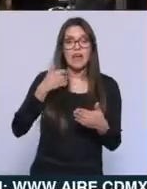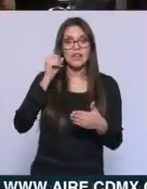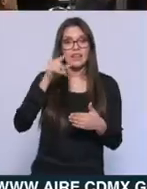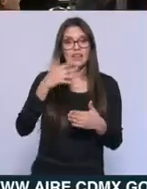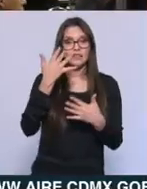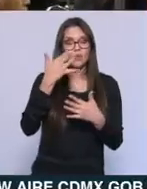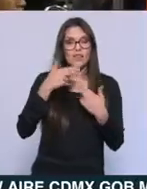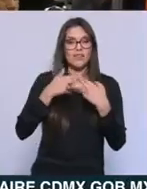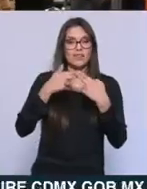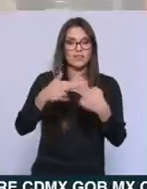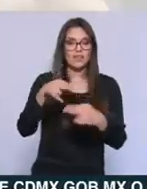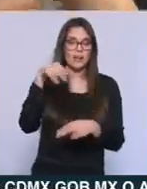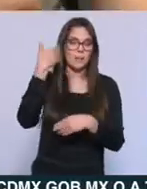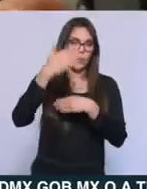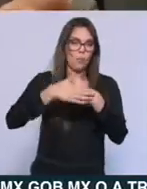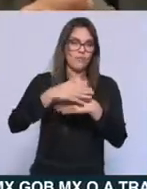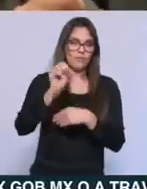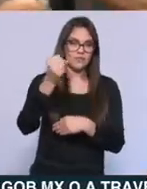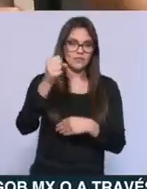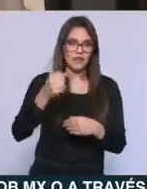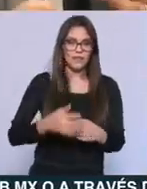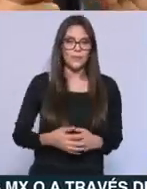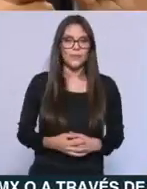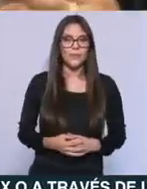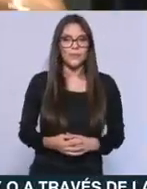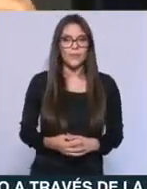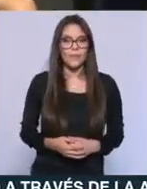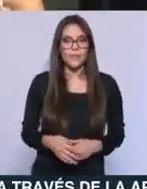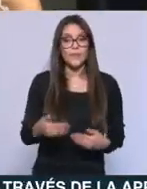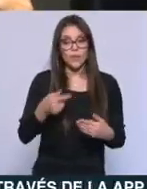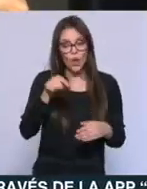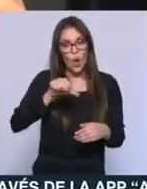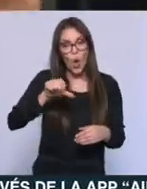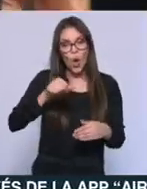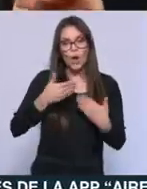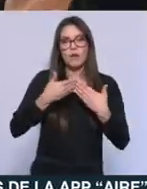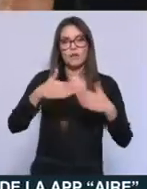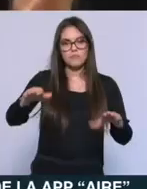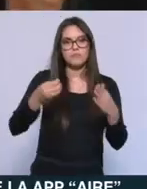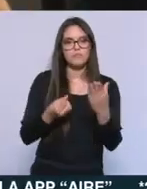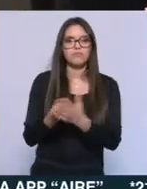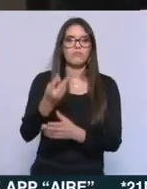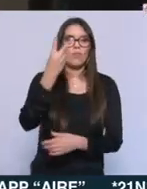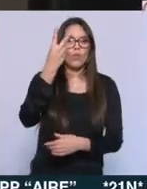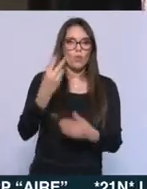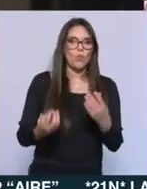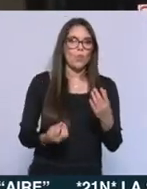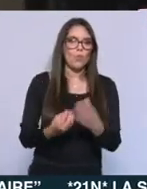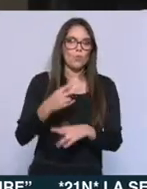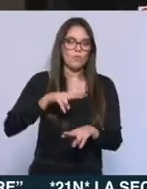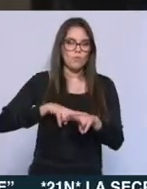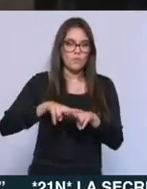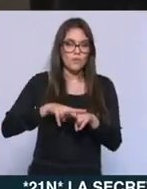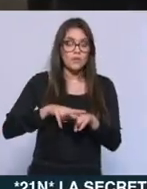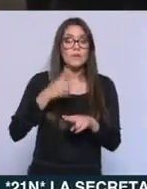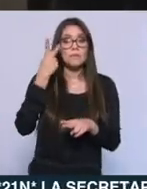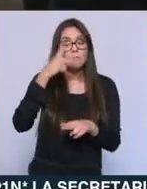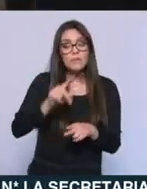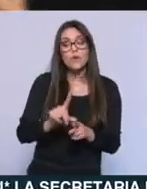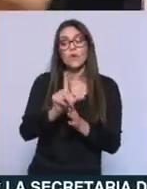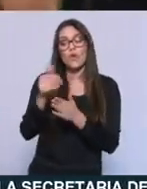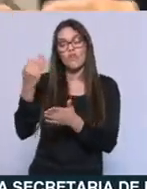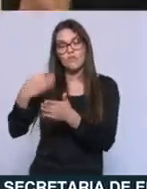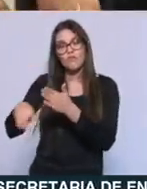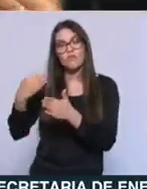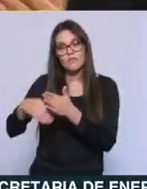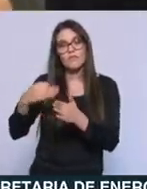celebrarse en septiembre próximo. Salen estos dos, hoy están en operación ya full y entramos en pruebas de los siguientes y